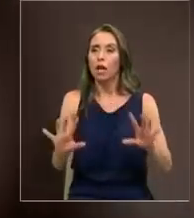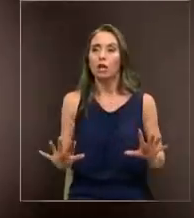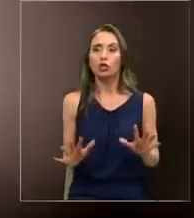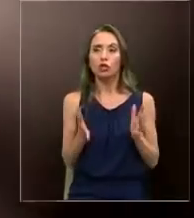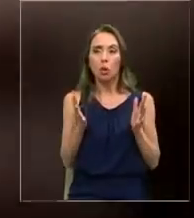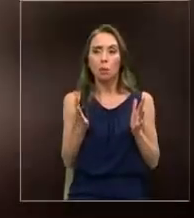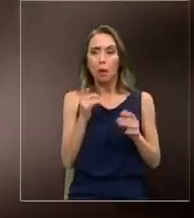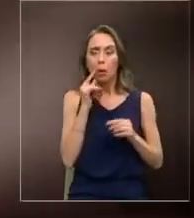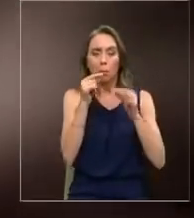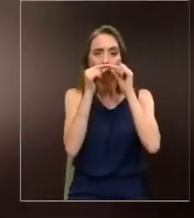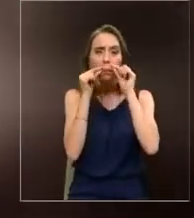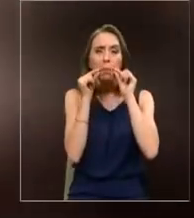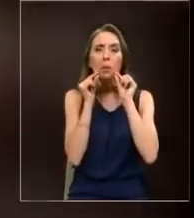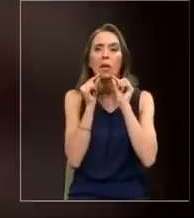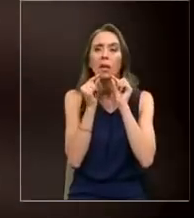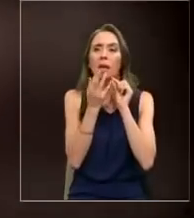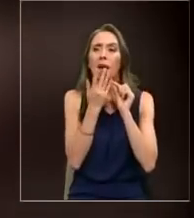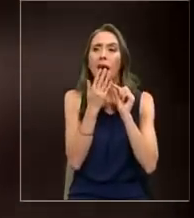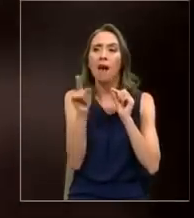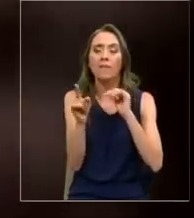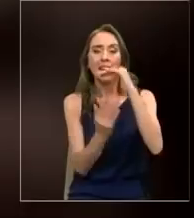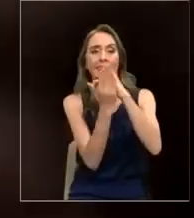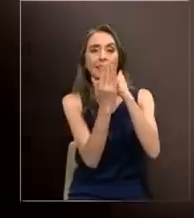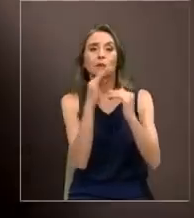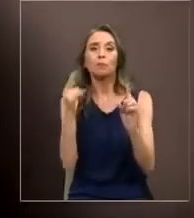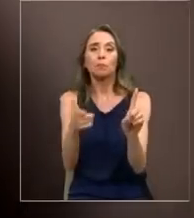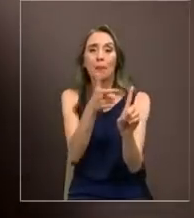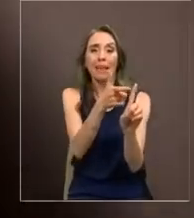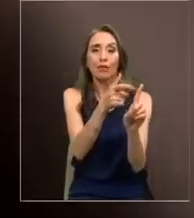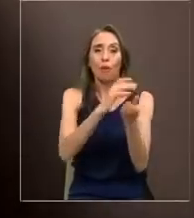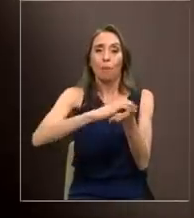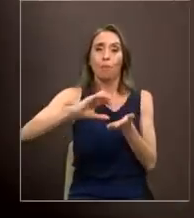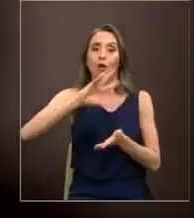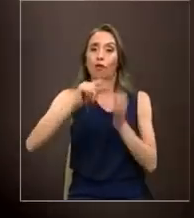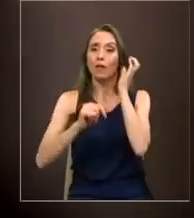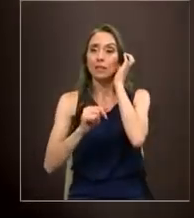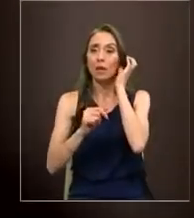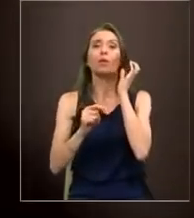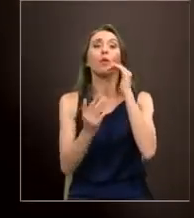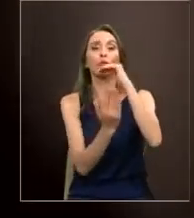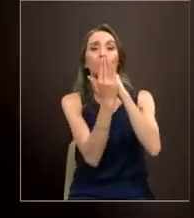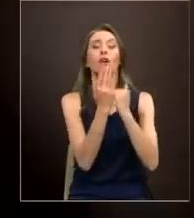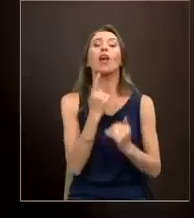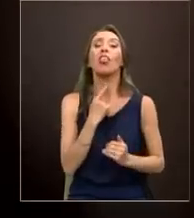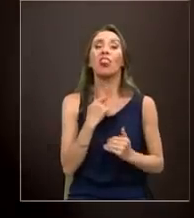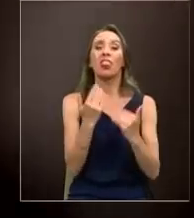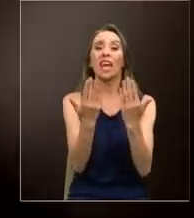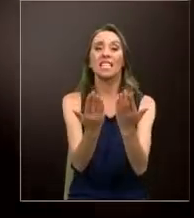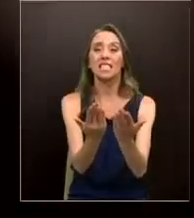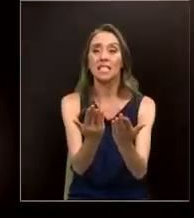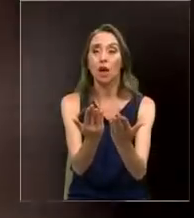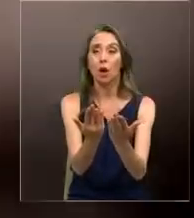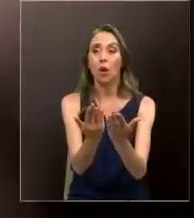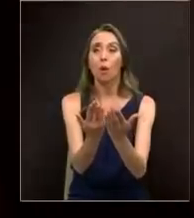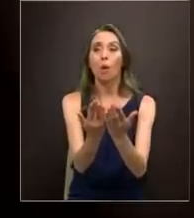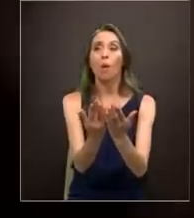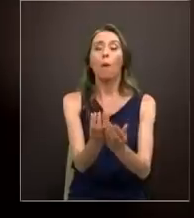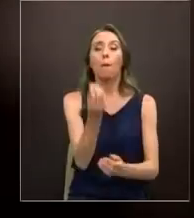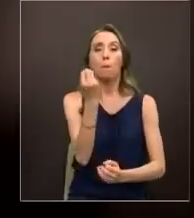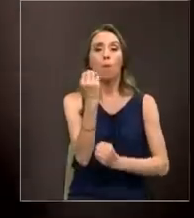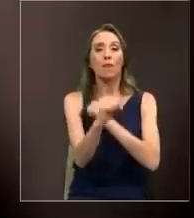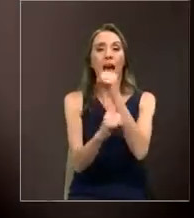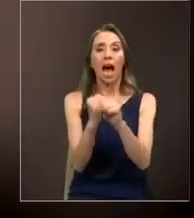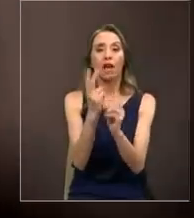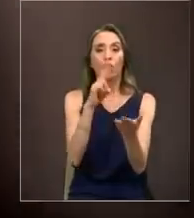más por ahí. Así que eso, les deseo que tengan un muy buen